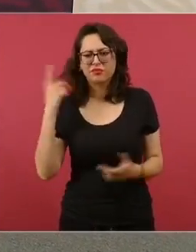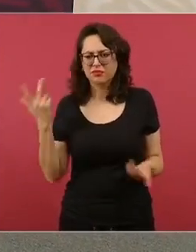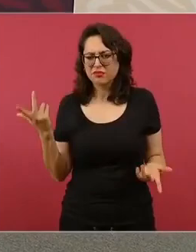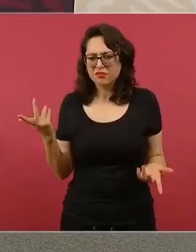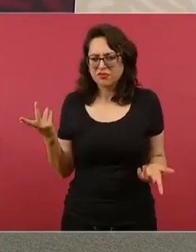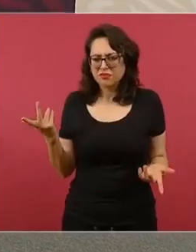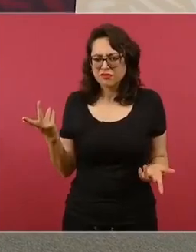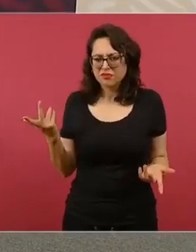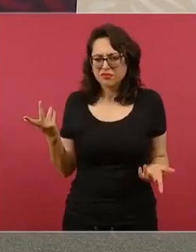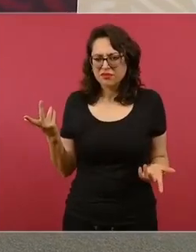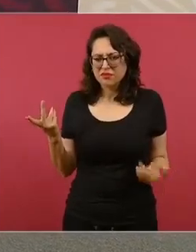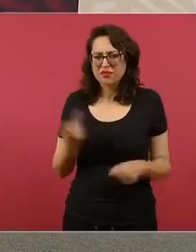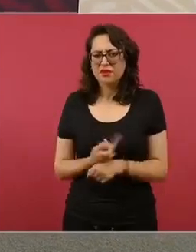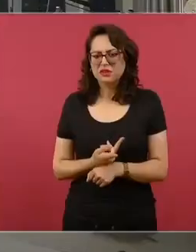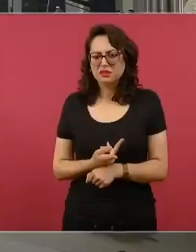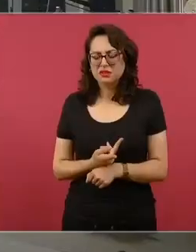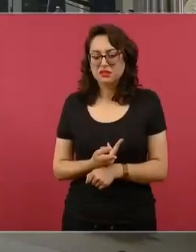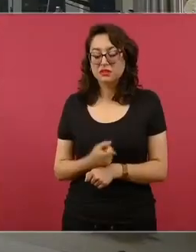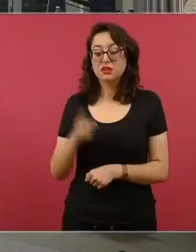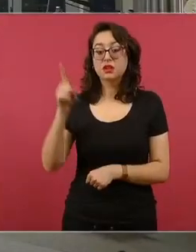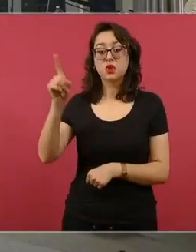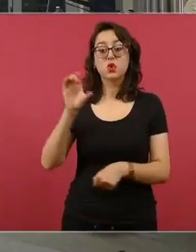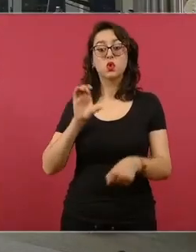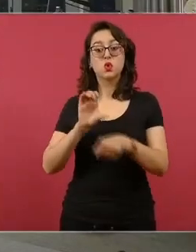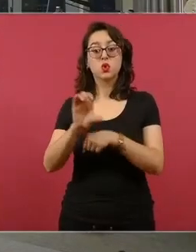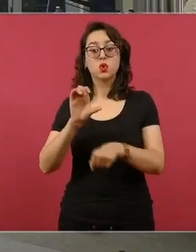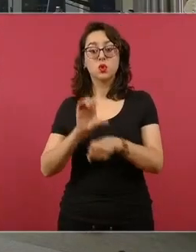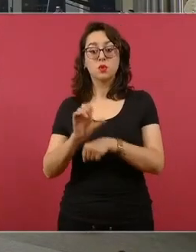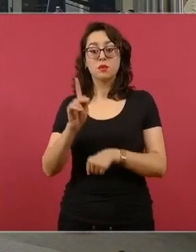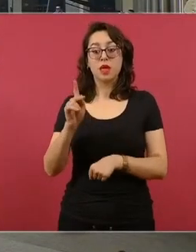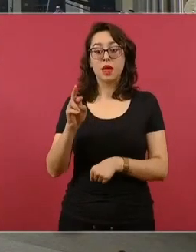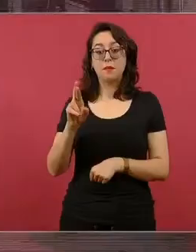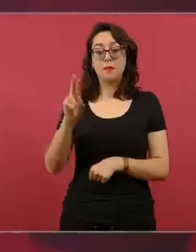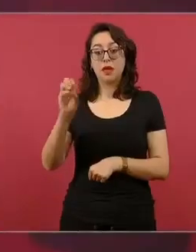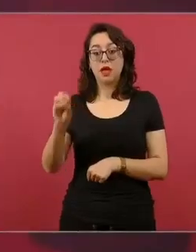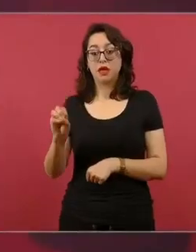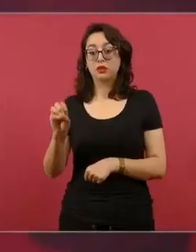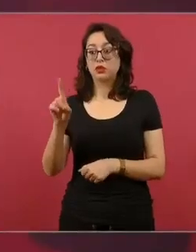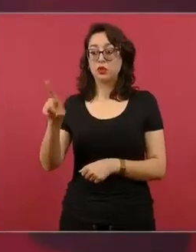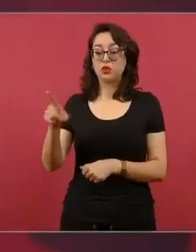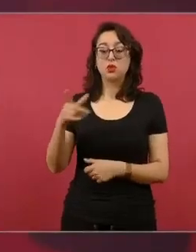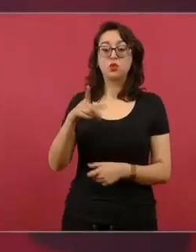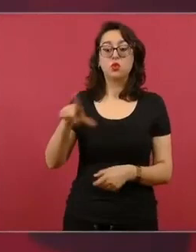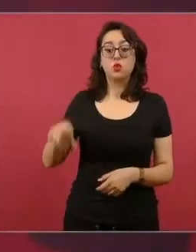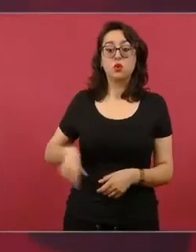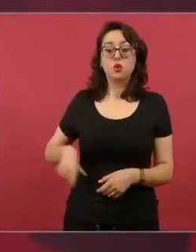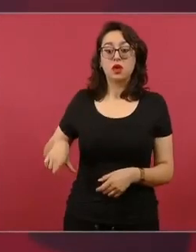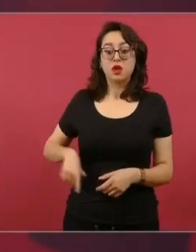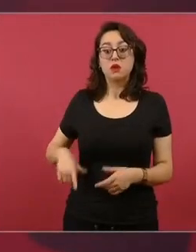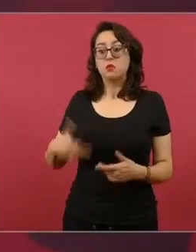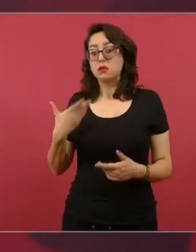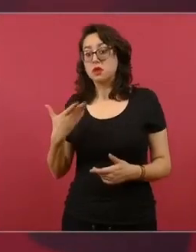pasando? Sobre las manifestaciones que han habido con respaldo a su gobierno. Ah, yo lo apoyo. Es un